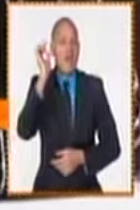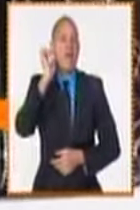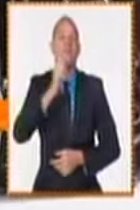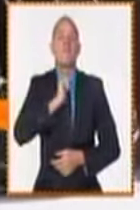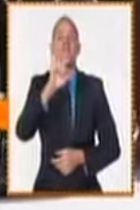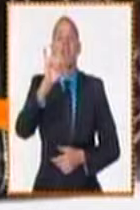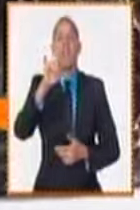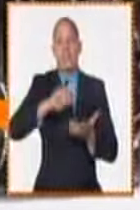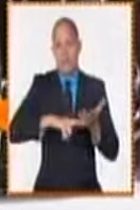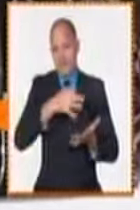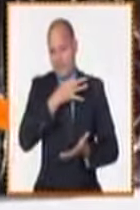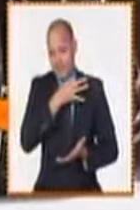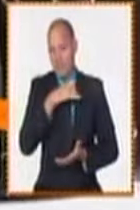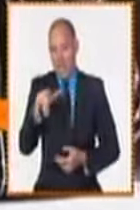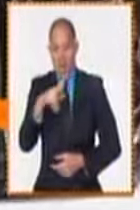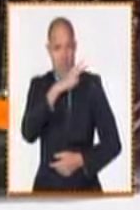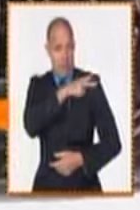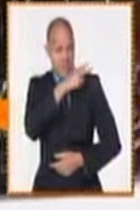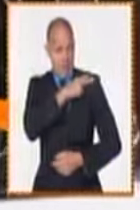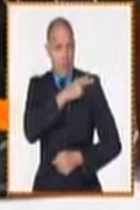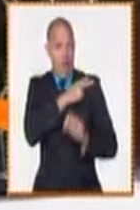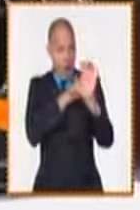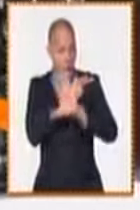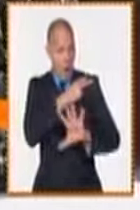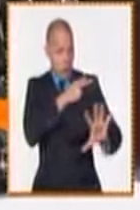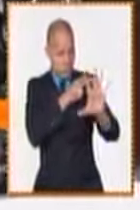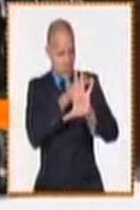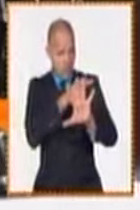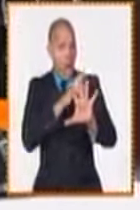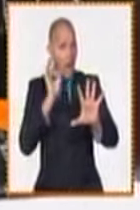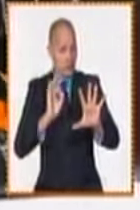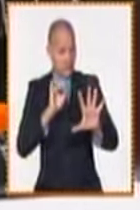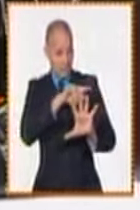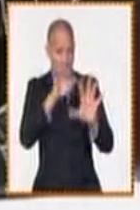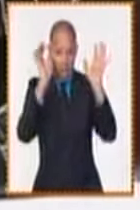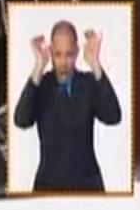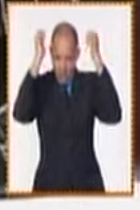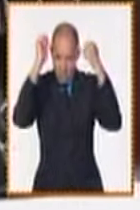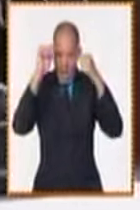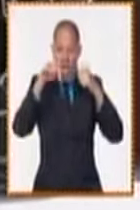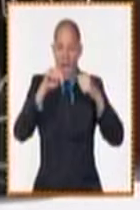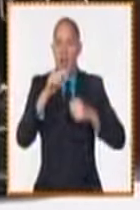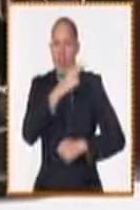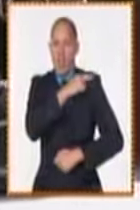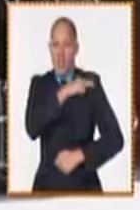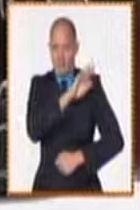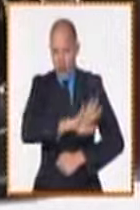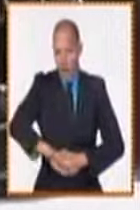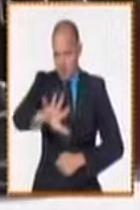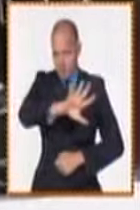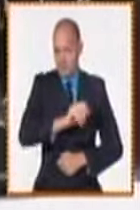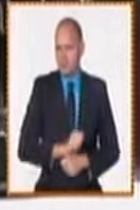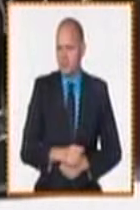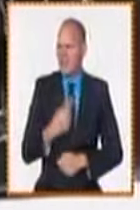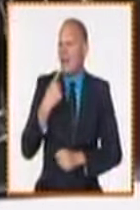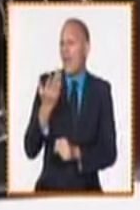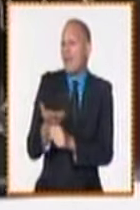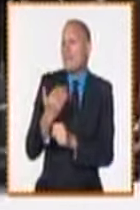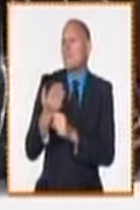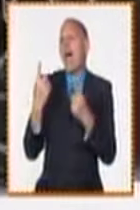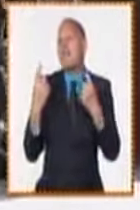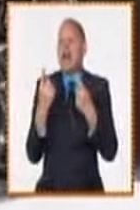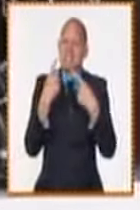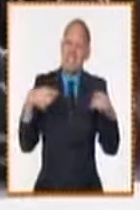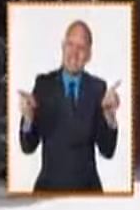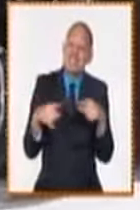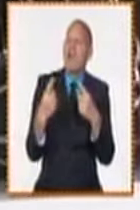como jefe del Estado Mayor General del naciente Ejército Libertador, empiezan a pedirle la letra del himno. Es